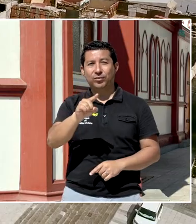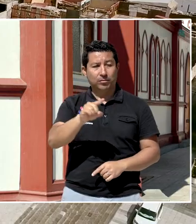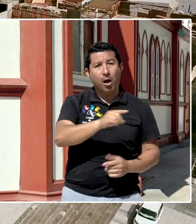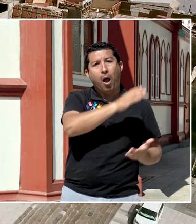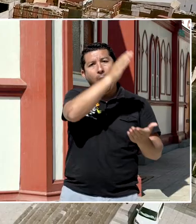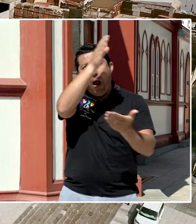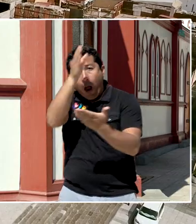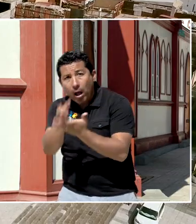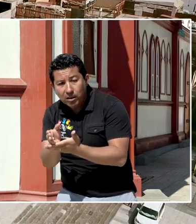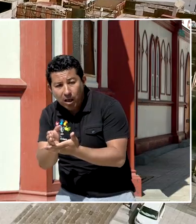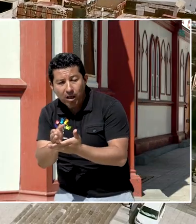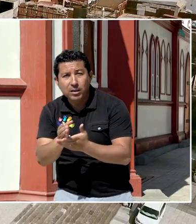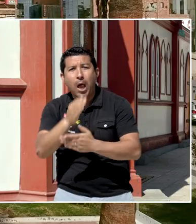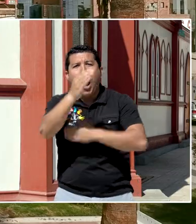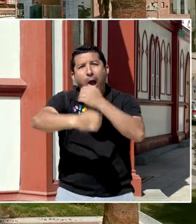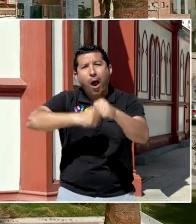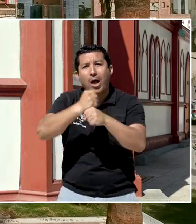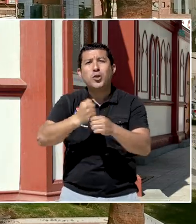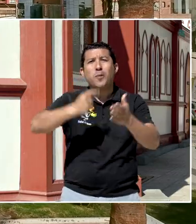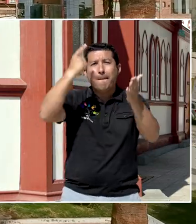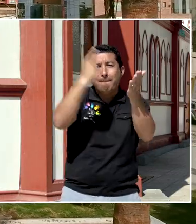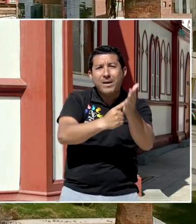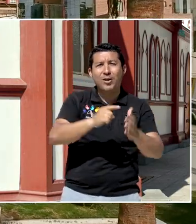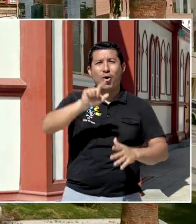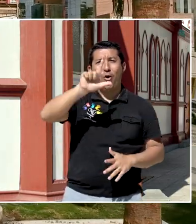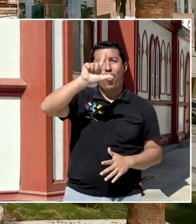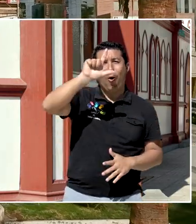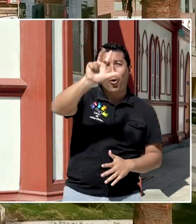y 1875